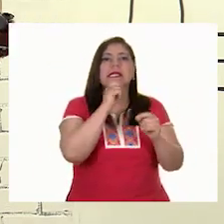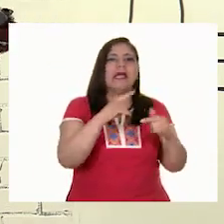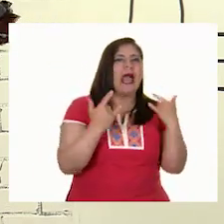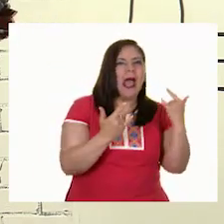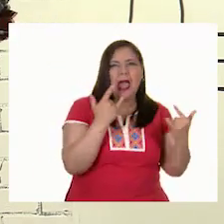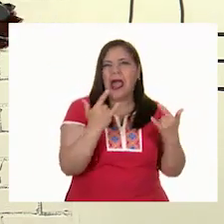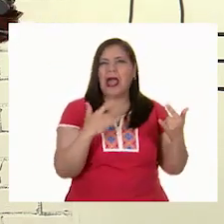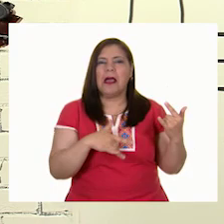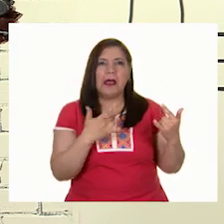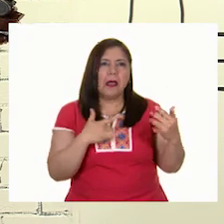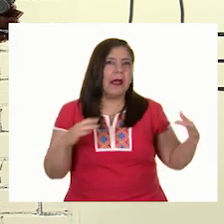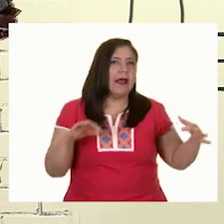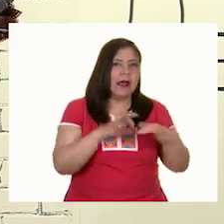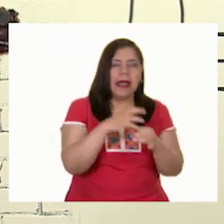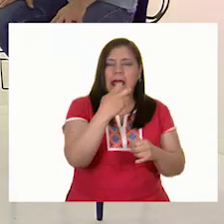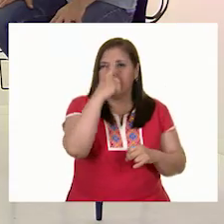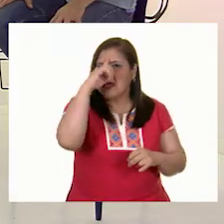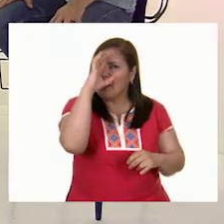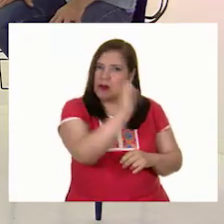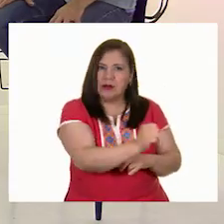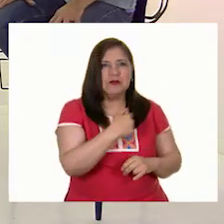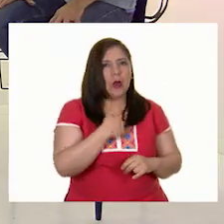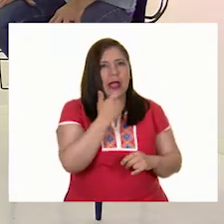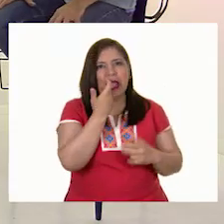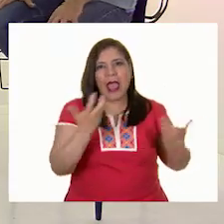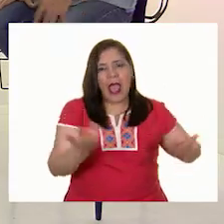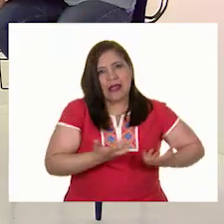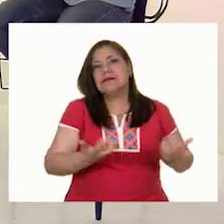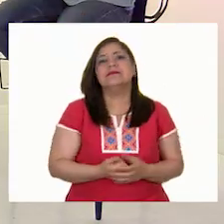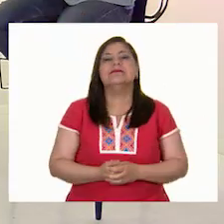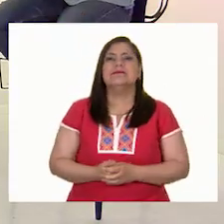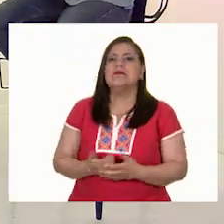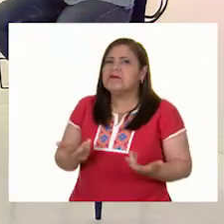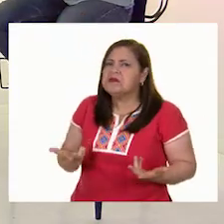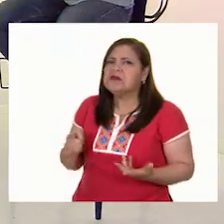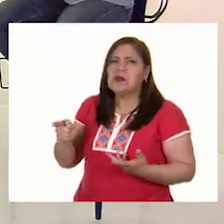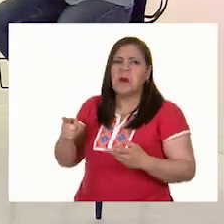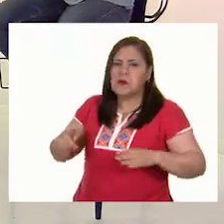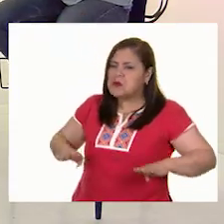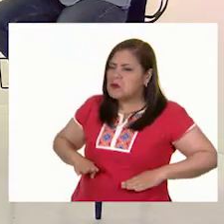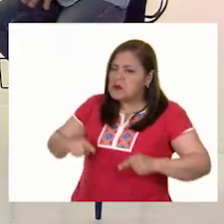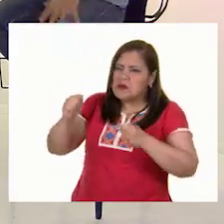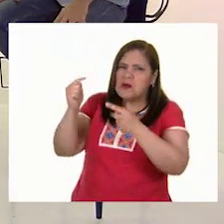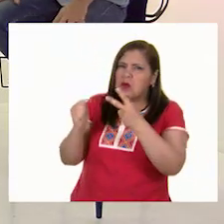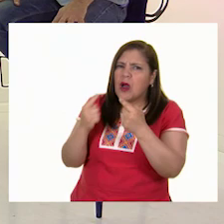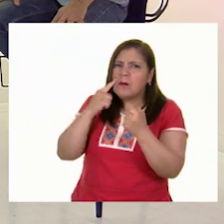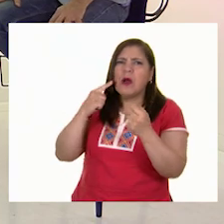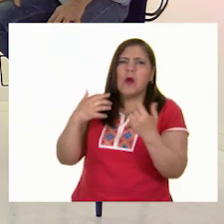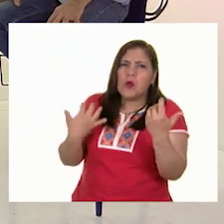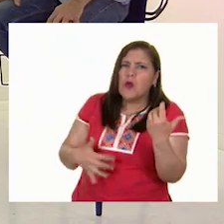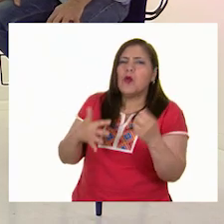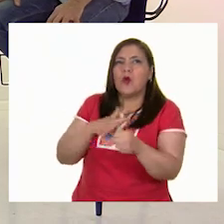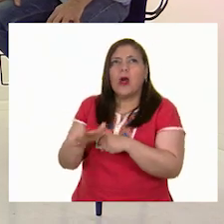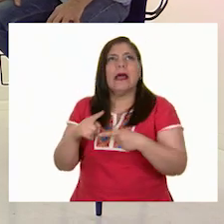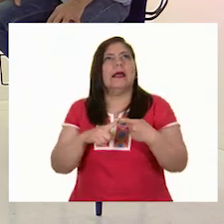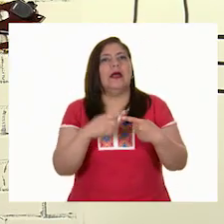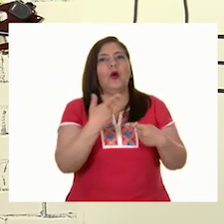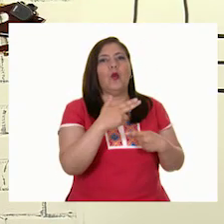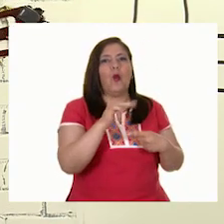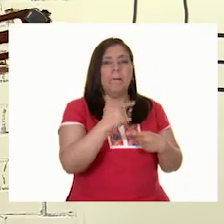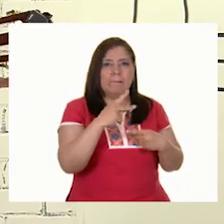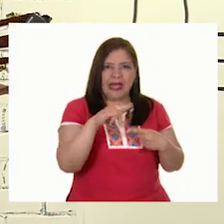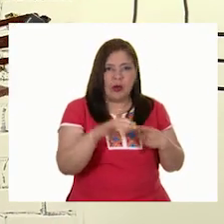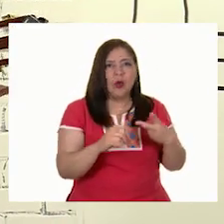heavy metalera. Ese es mi concepto. ¡Wow! ¿Y qué estilos has ido tocando? Pues tocamos